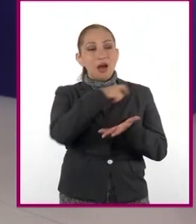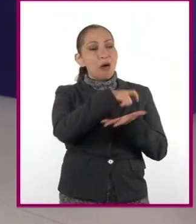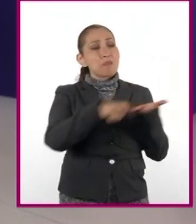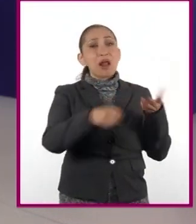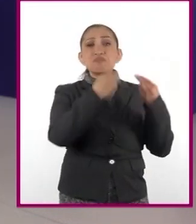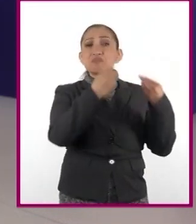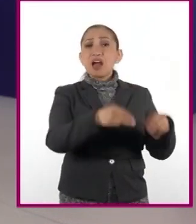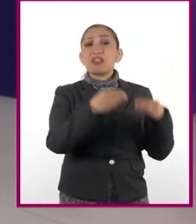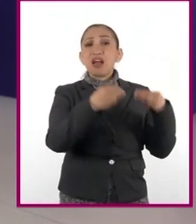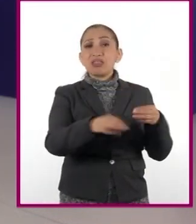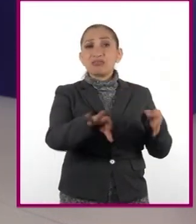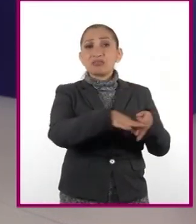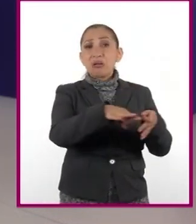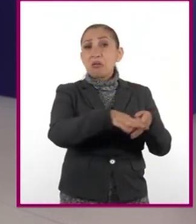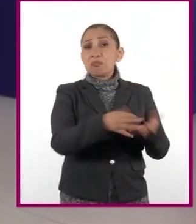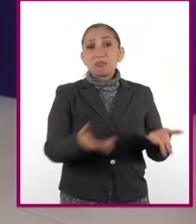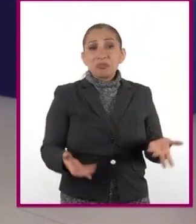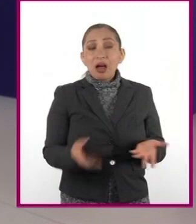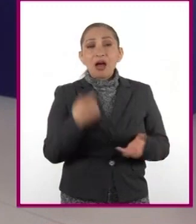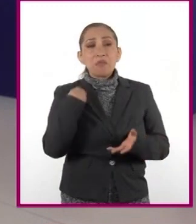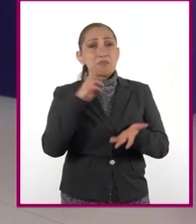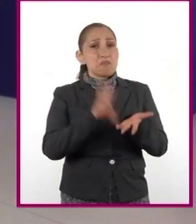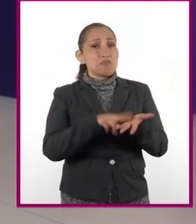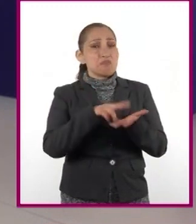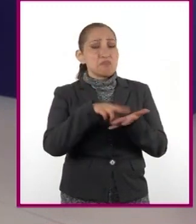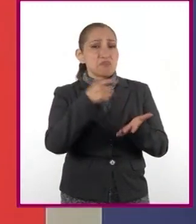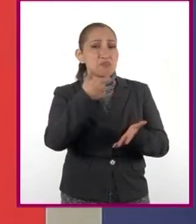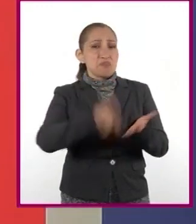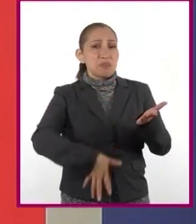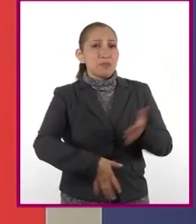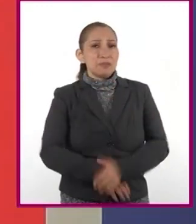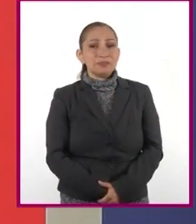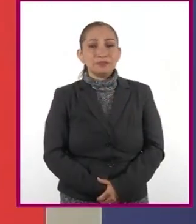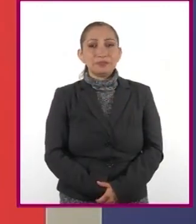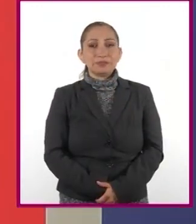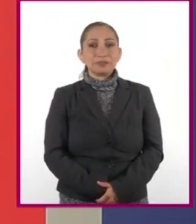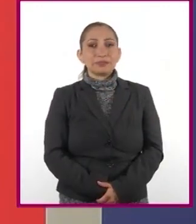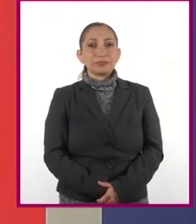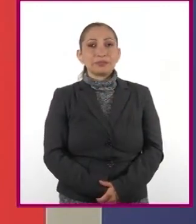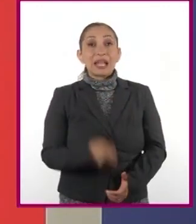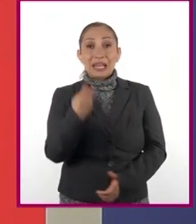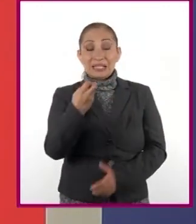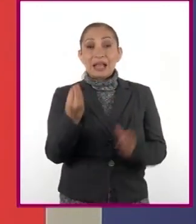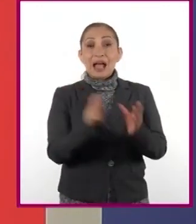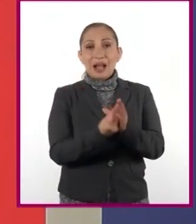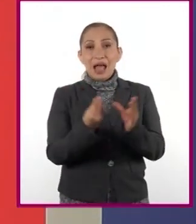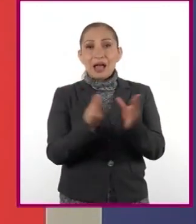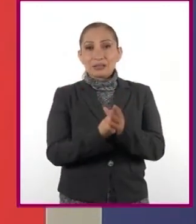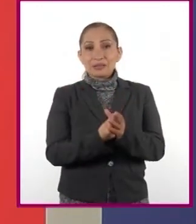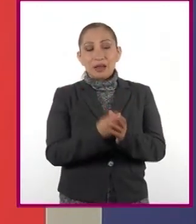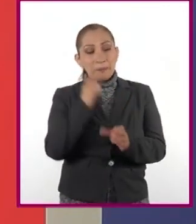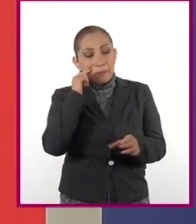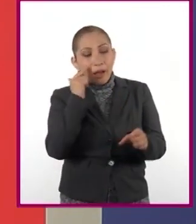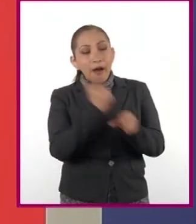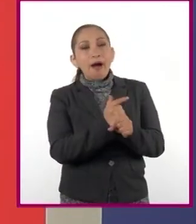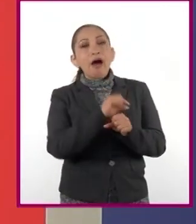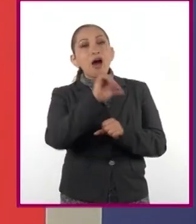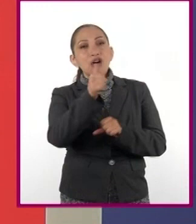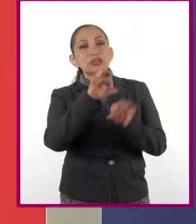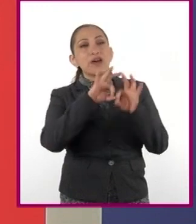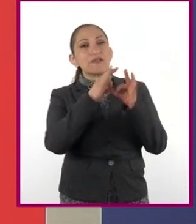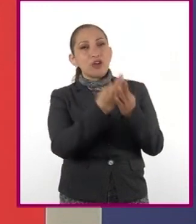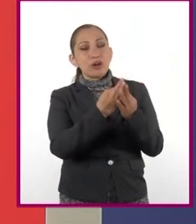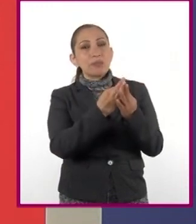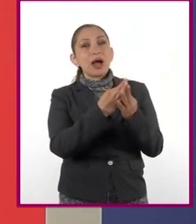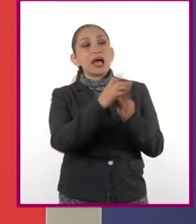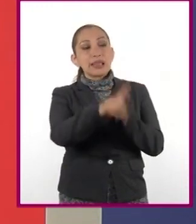en el mercado de su localidad a un precio muy bajo. En esta sesión reconocimos otro tipo de